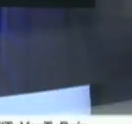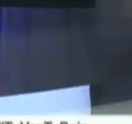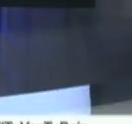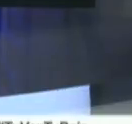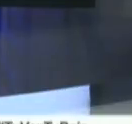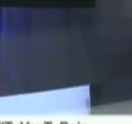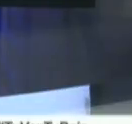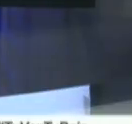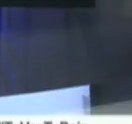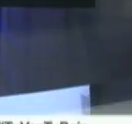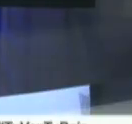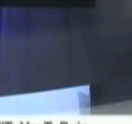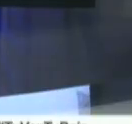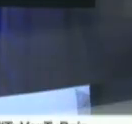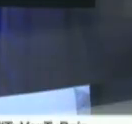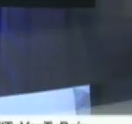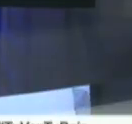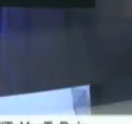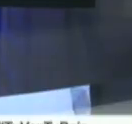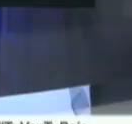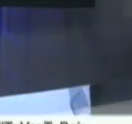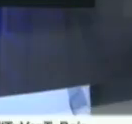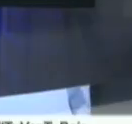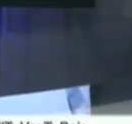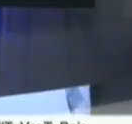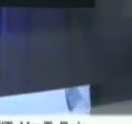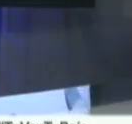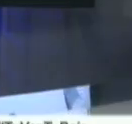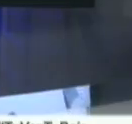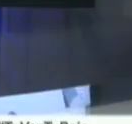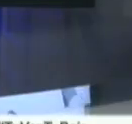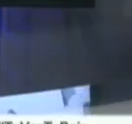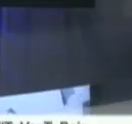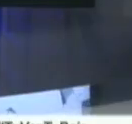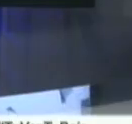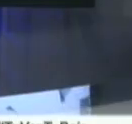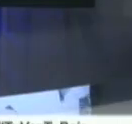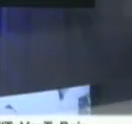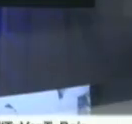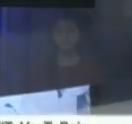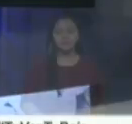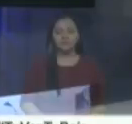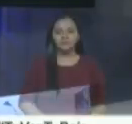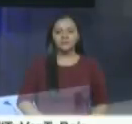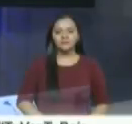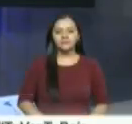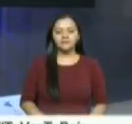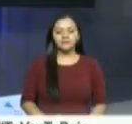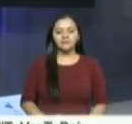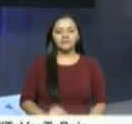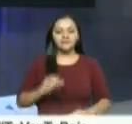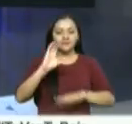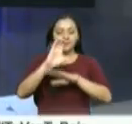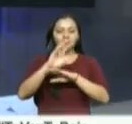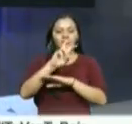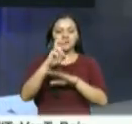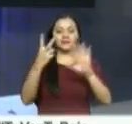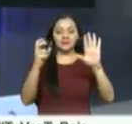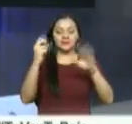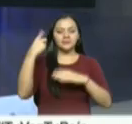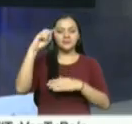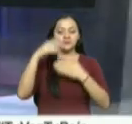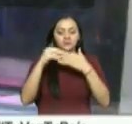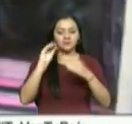importantes logros en beneficio de la ciudadanía. En 2016, la entidad invirtió en vivienda más de 270 millones de